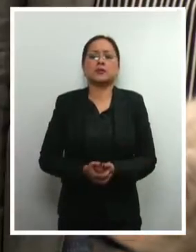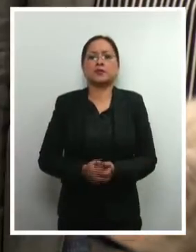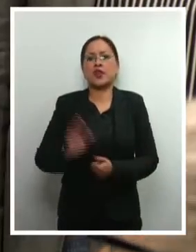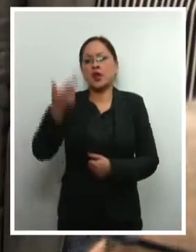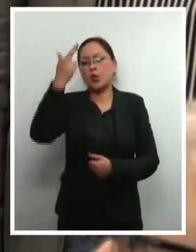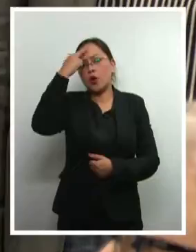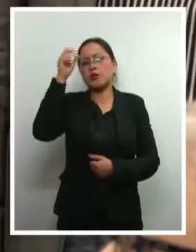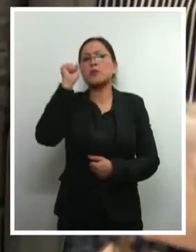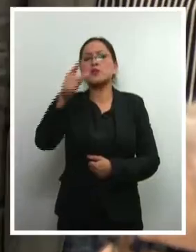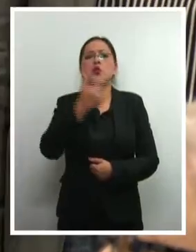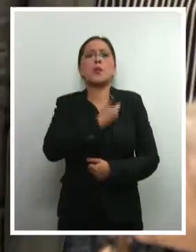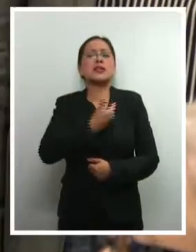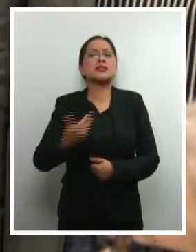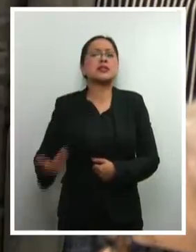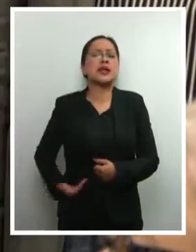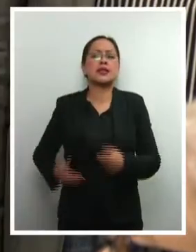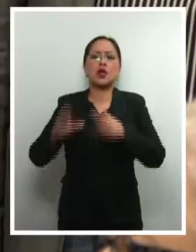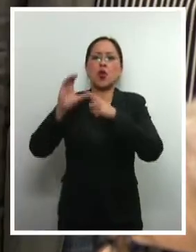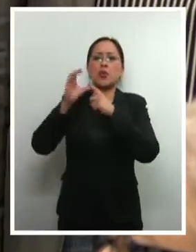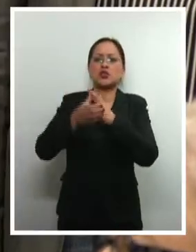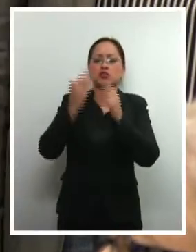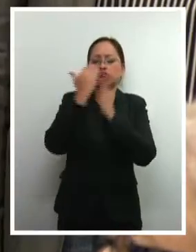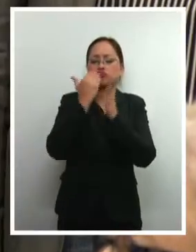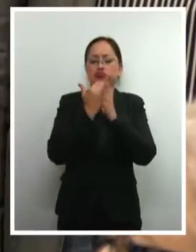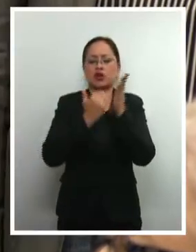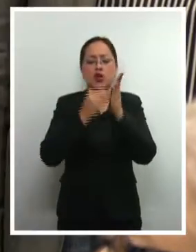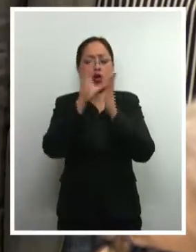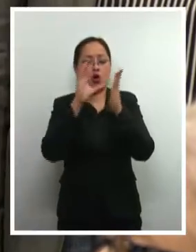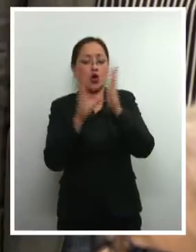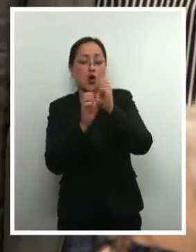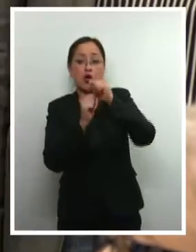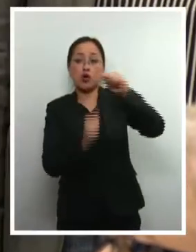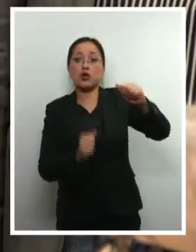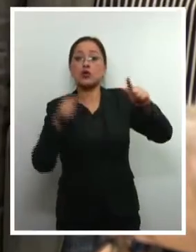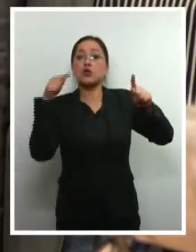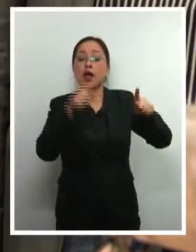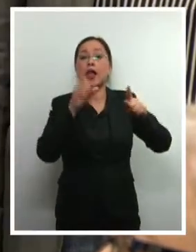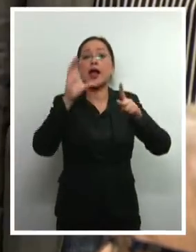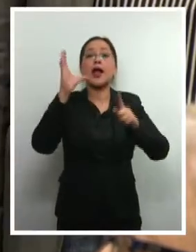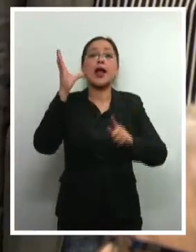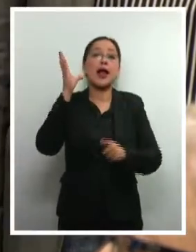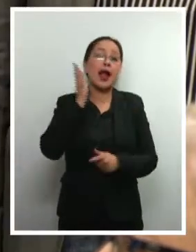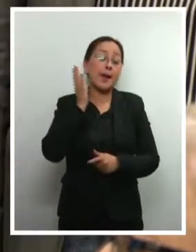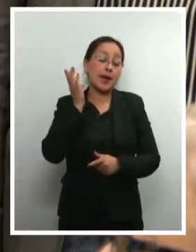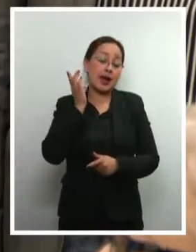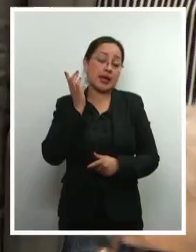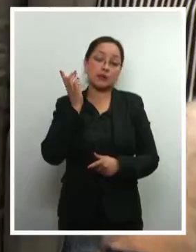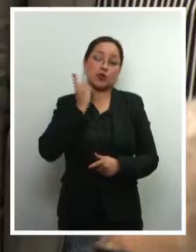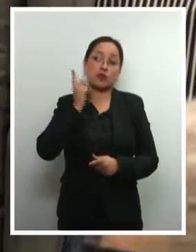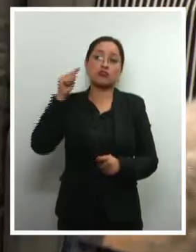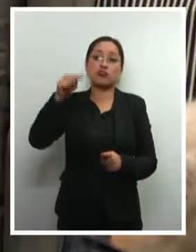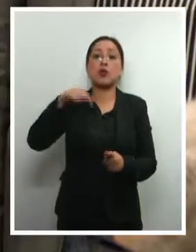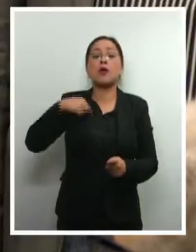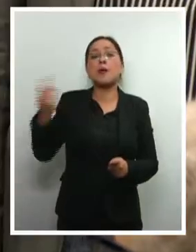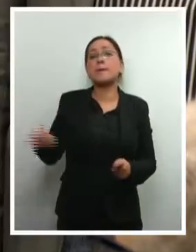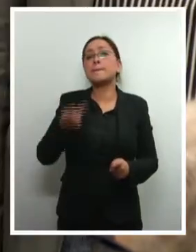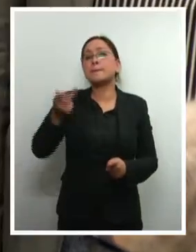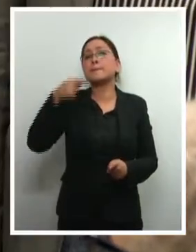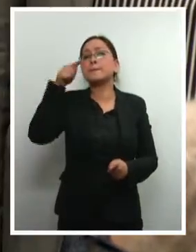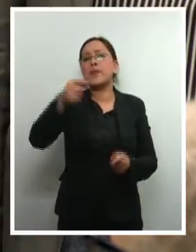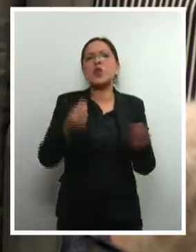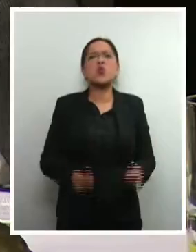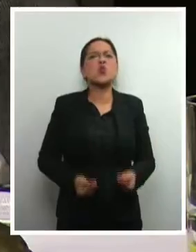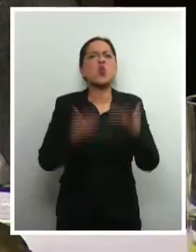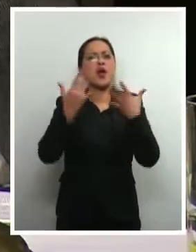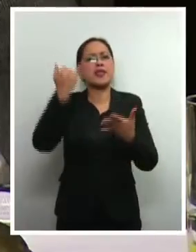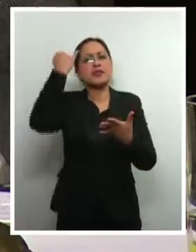el presidente de la Comisión de Puntos Constitucionales de la Cámara, le preguntamos formalmente cuántas